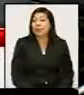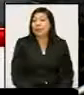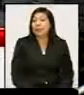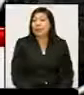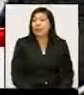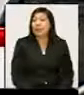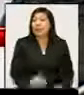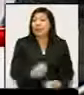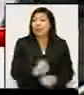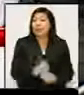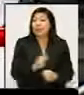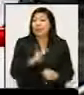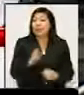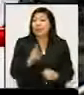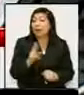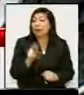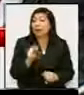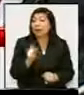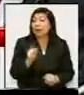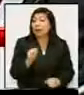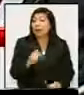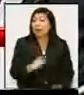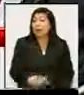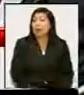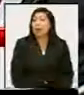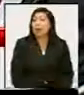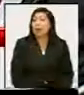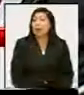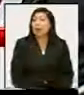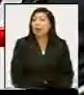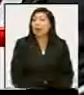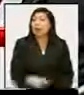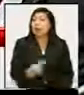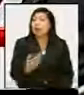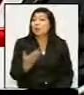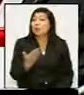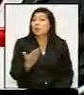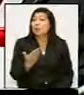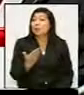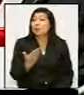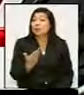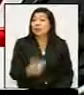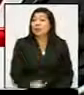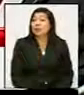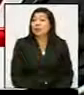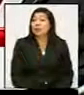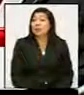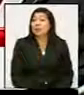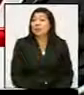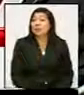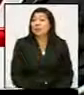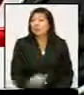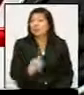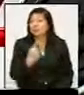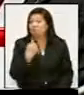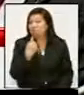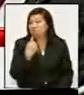las operaciones de Perú Rail con respecto solamente al servicio,